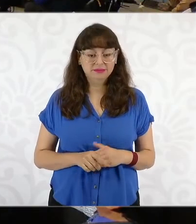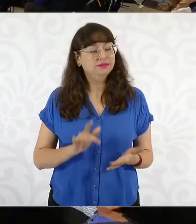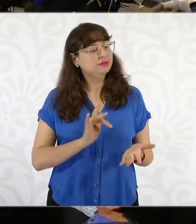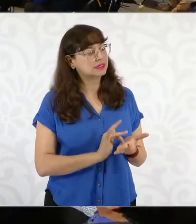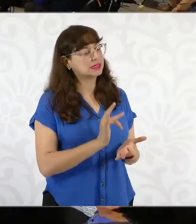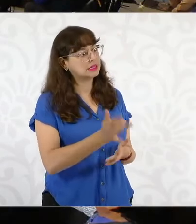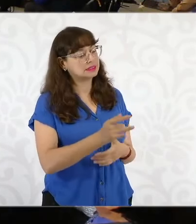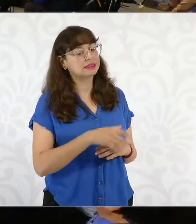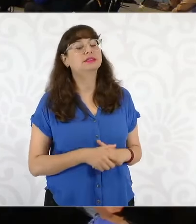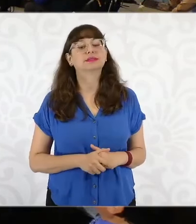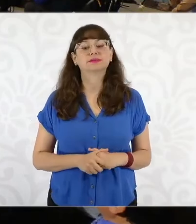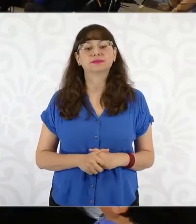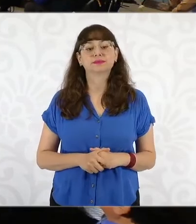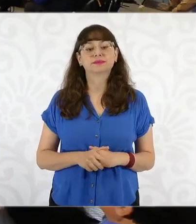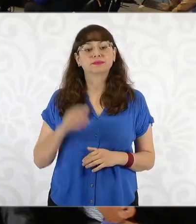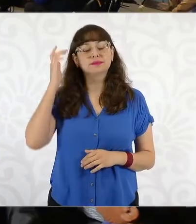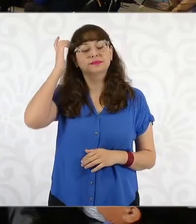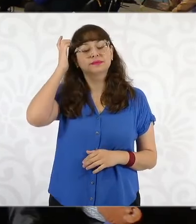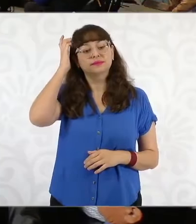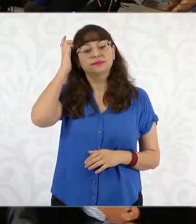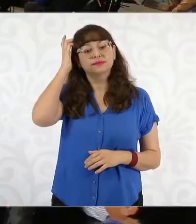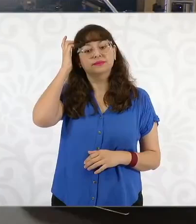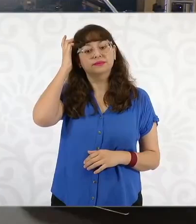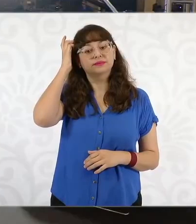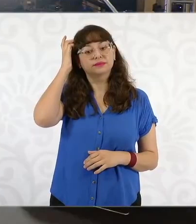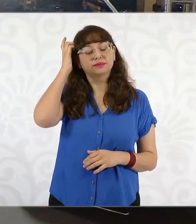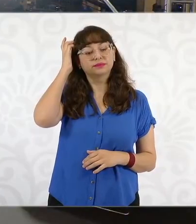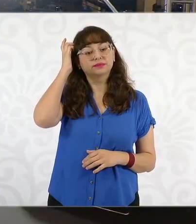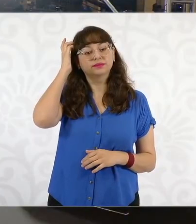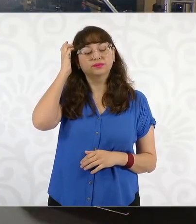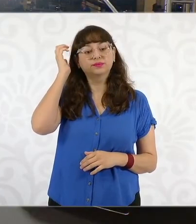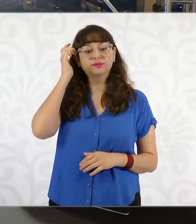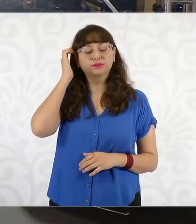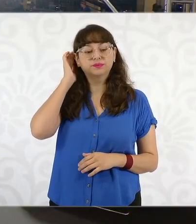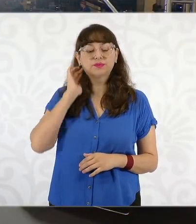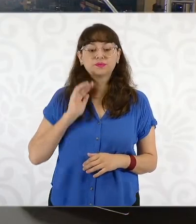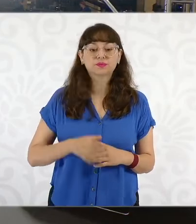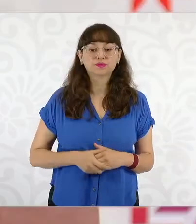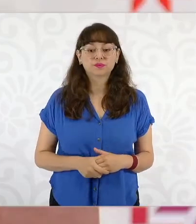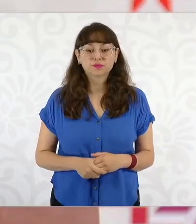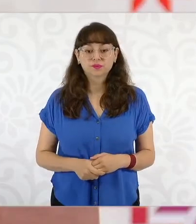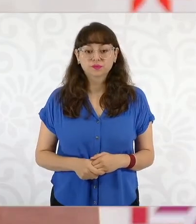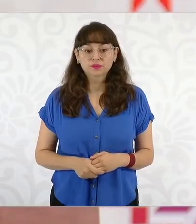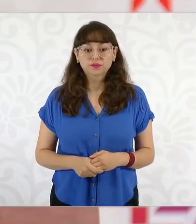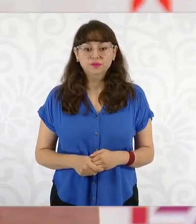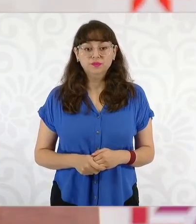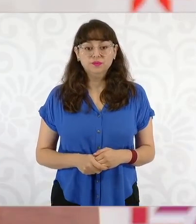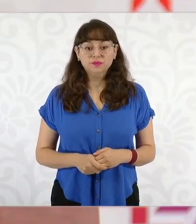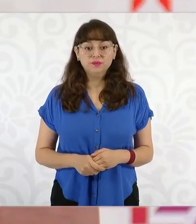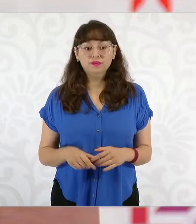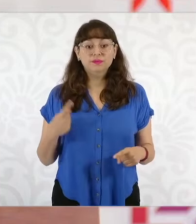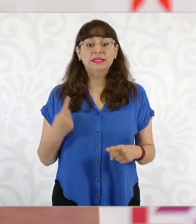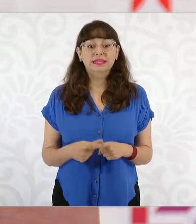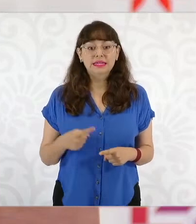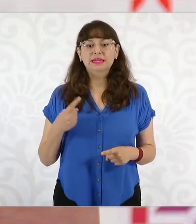Muchas gracias. Bueno, vamos de este lado. A ver. ¿Quién más?